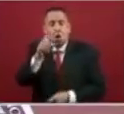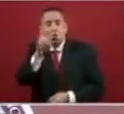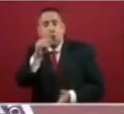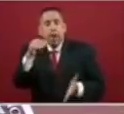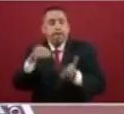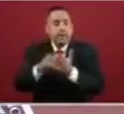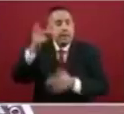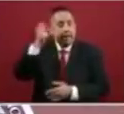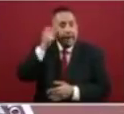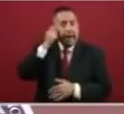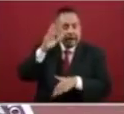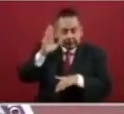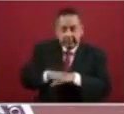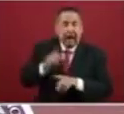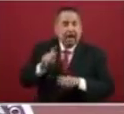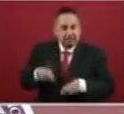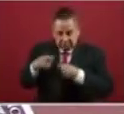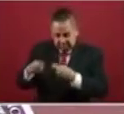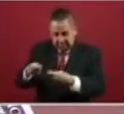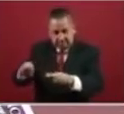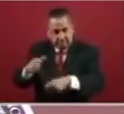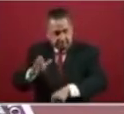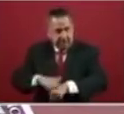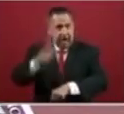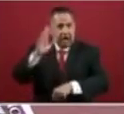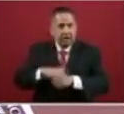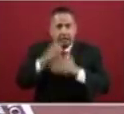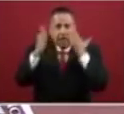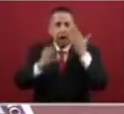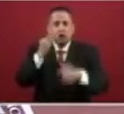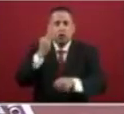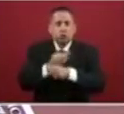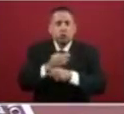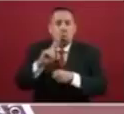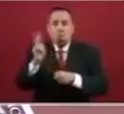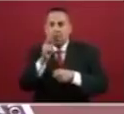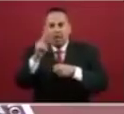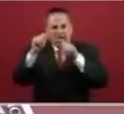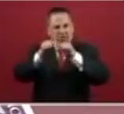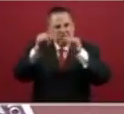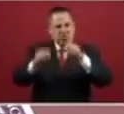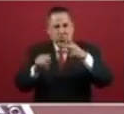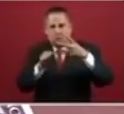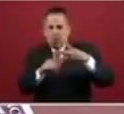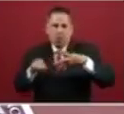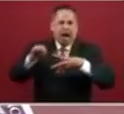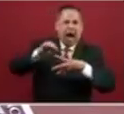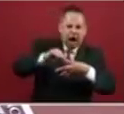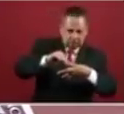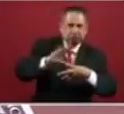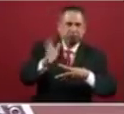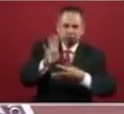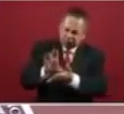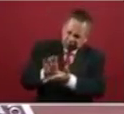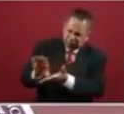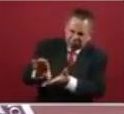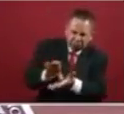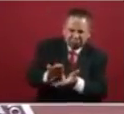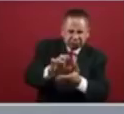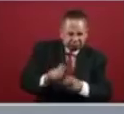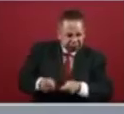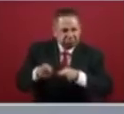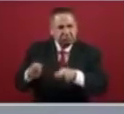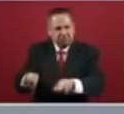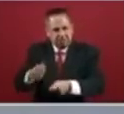más a estudiantes de posgrado. Se creó el programa